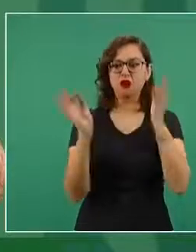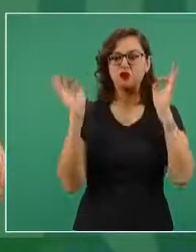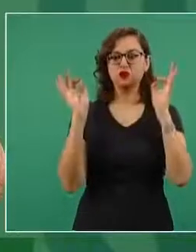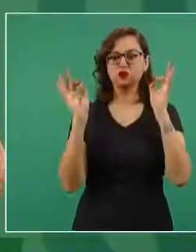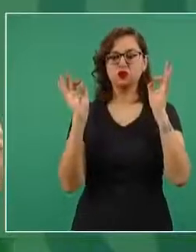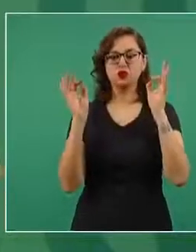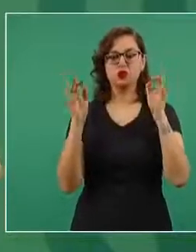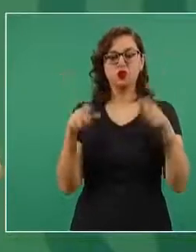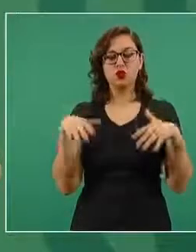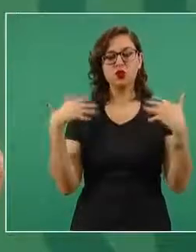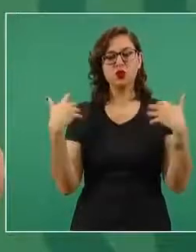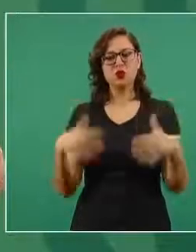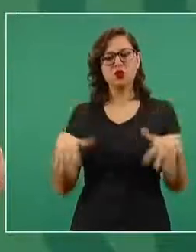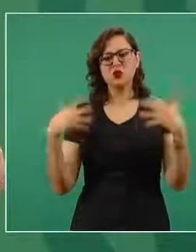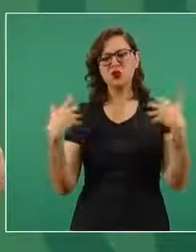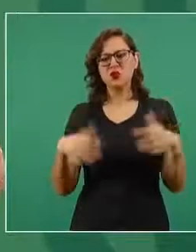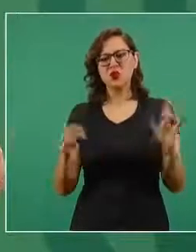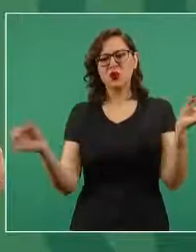a lo tonto al avispero.